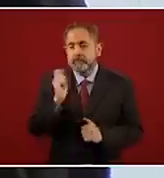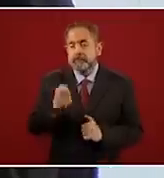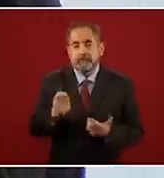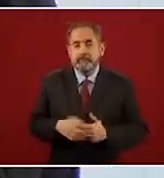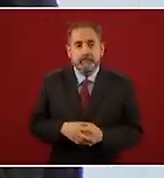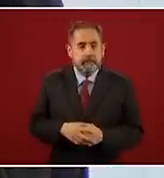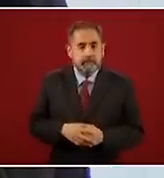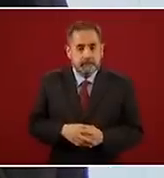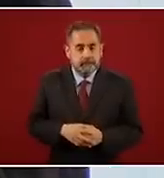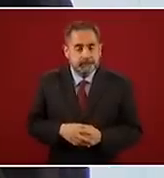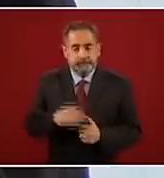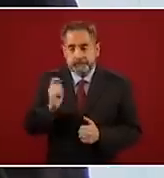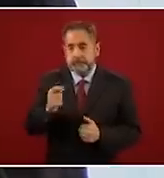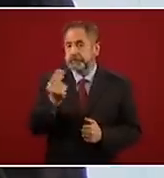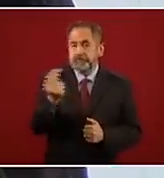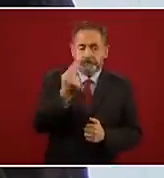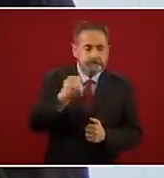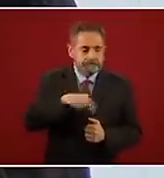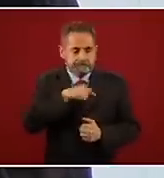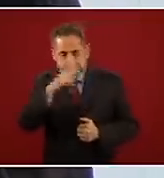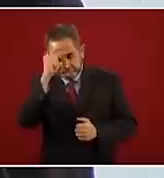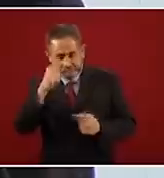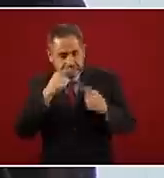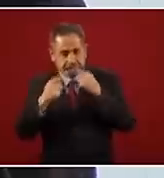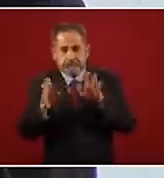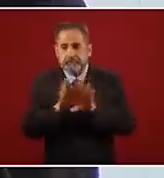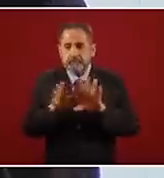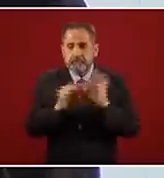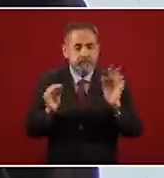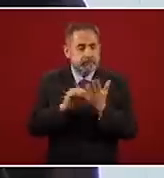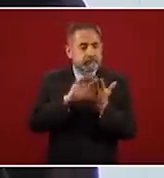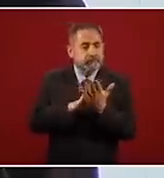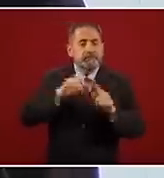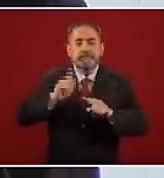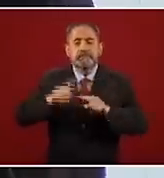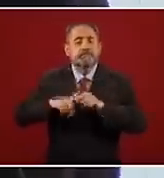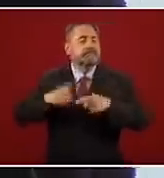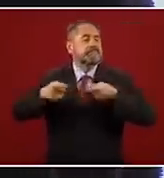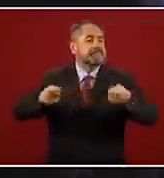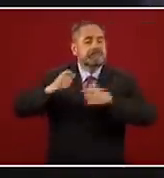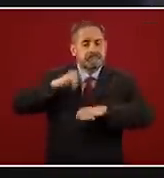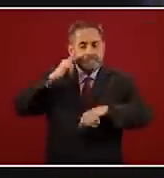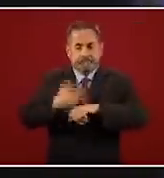manera que necesitamos ponernos de acuerdo en términos de quién es el operador.